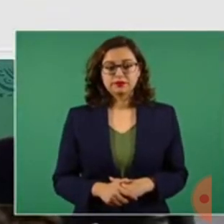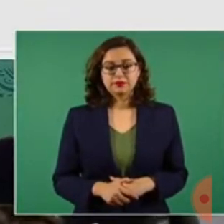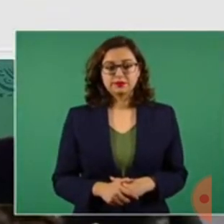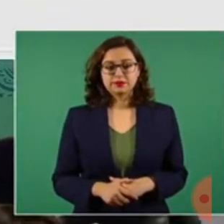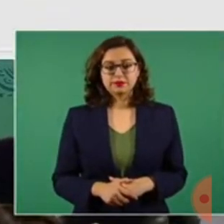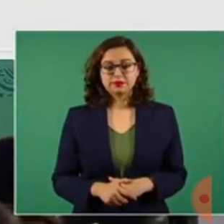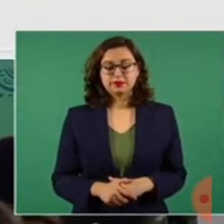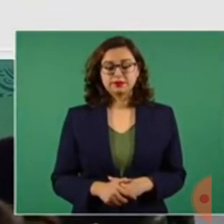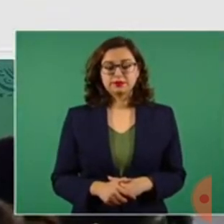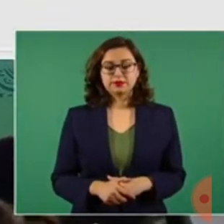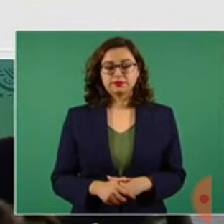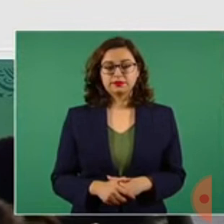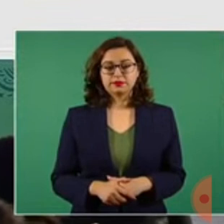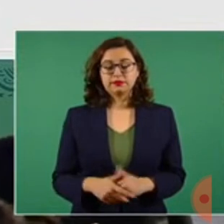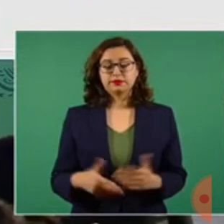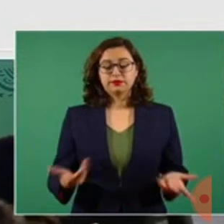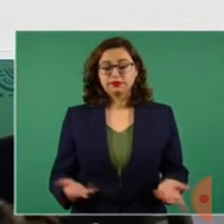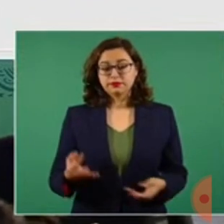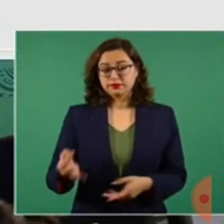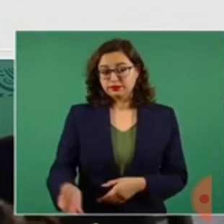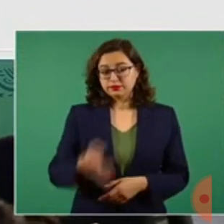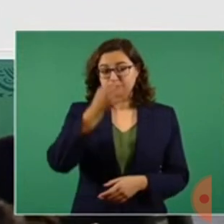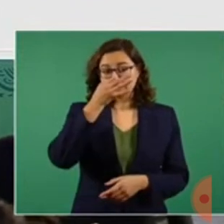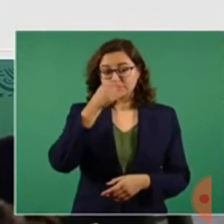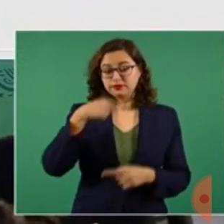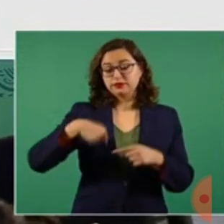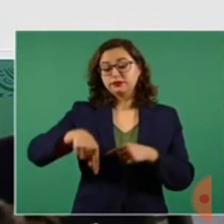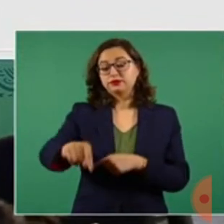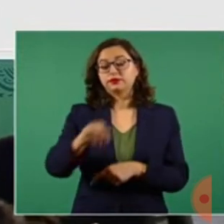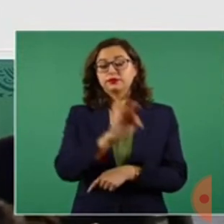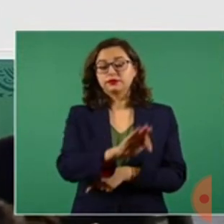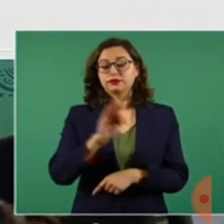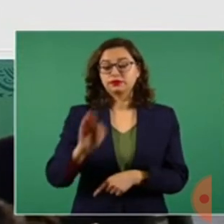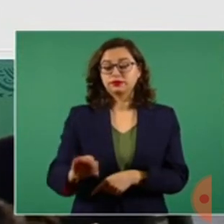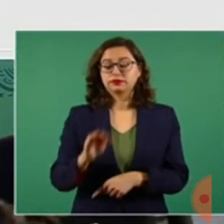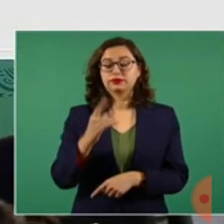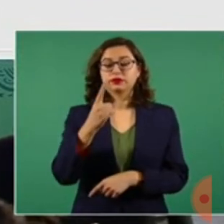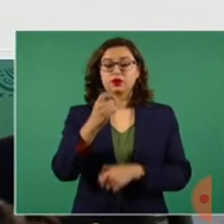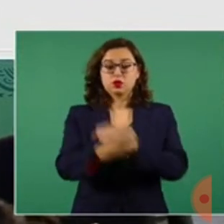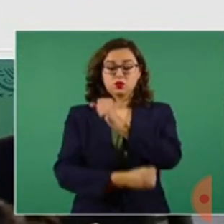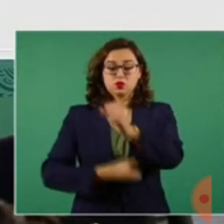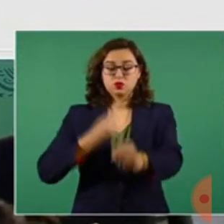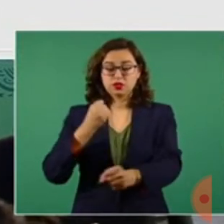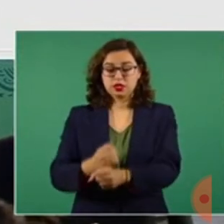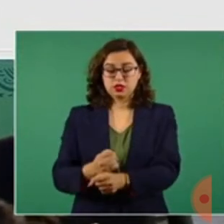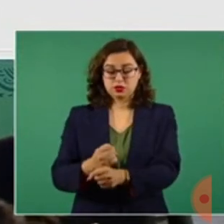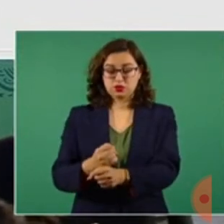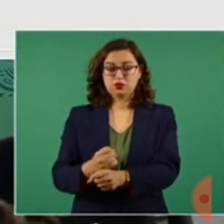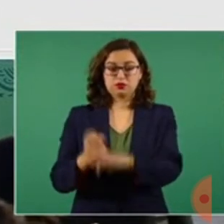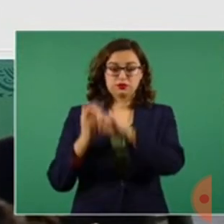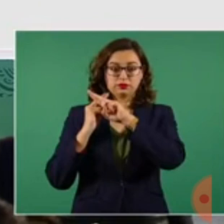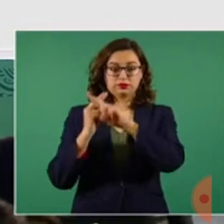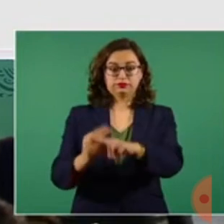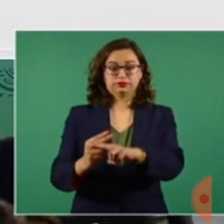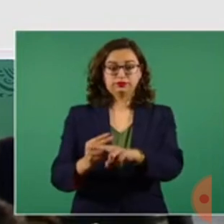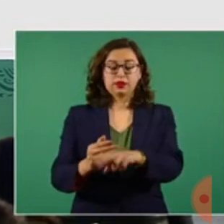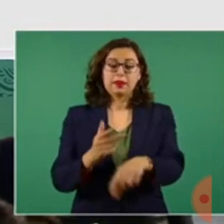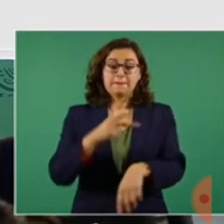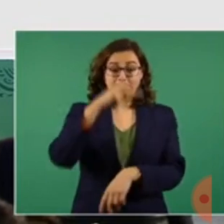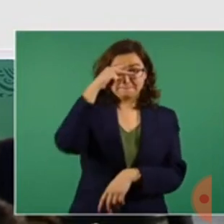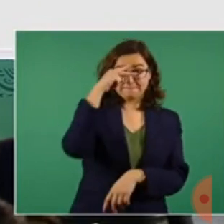recordar que estamos a casi un año, pocos días, hace un año, de que se inició, se llegó al acuerdo entre México y